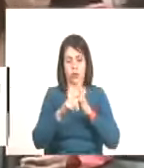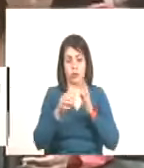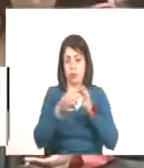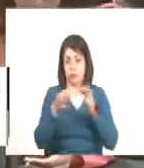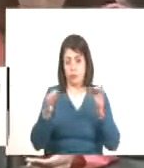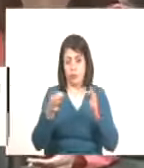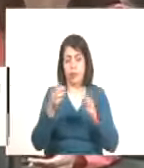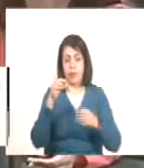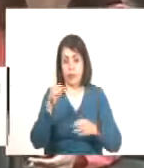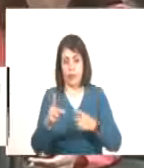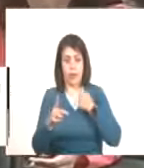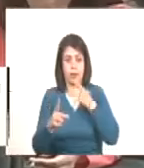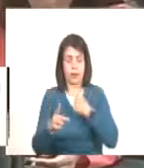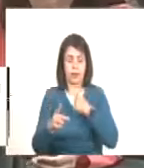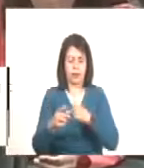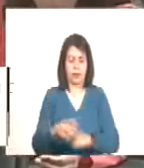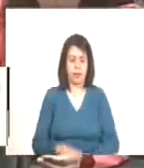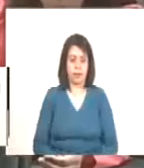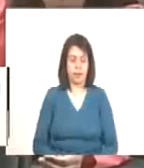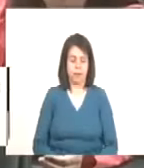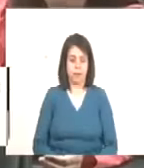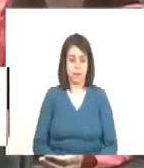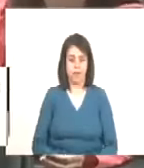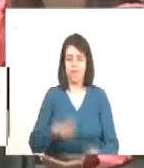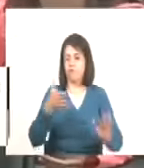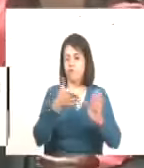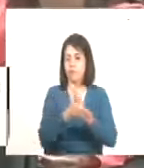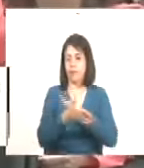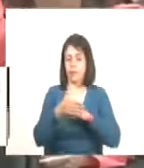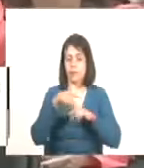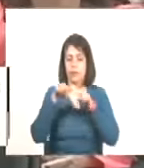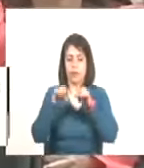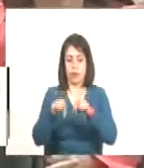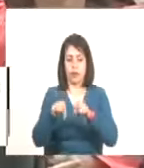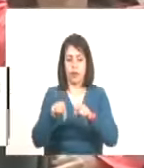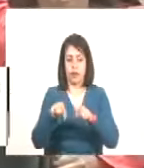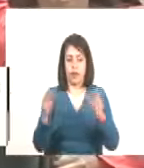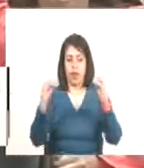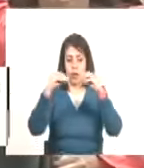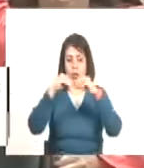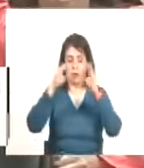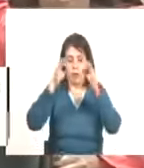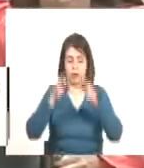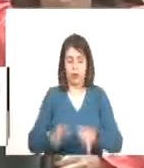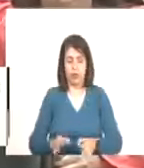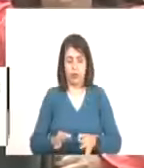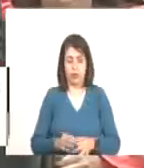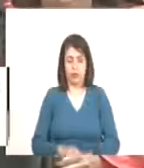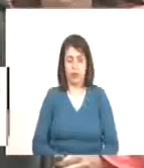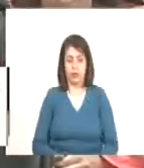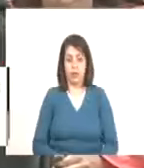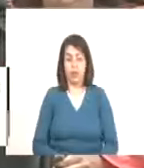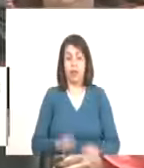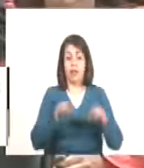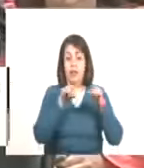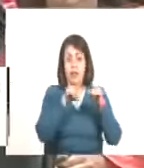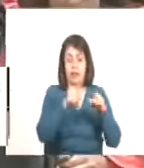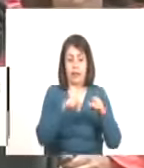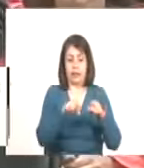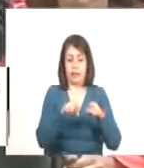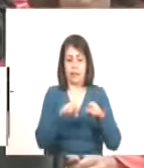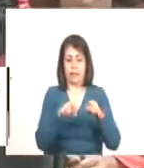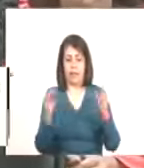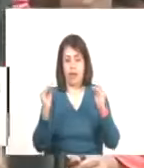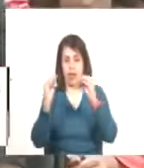correcto es donde dice a través de su adecuación física, es a través de